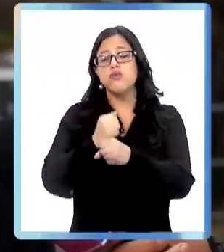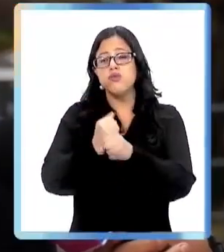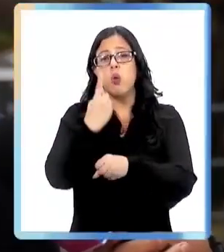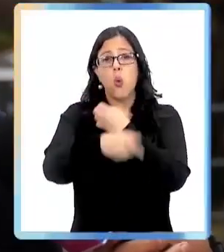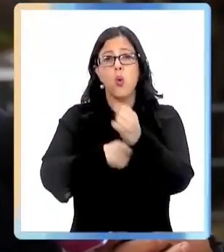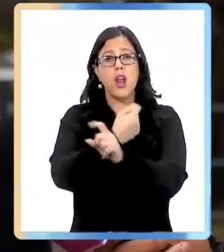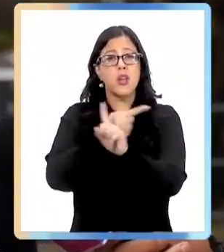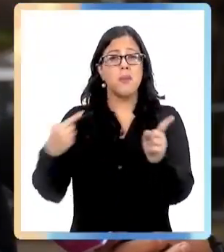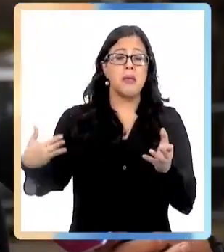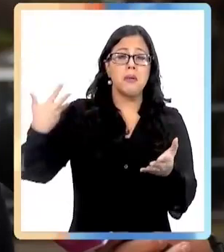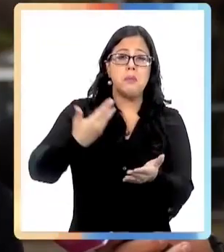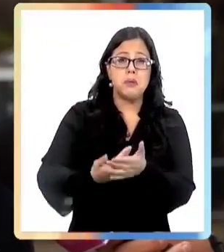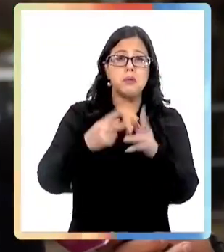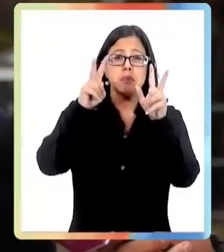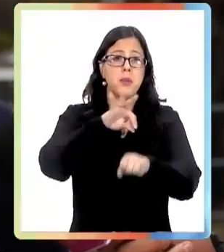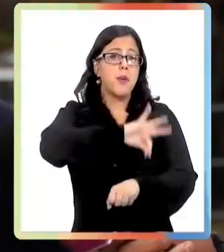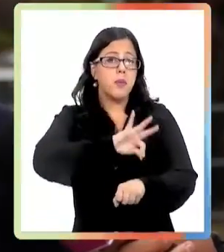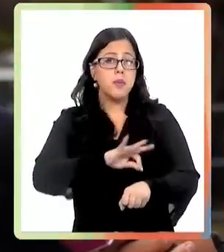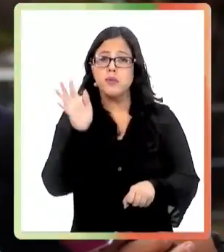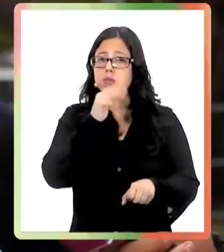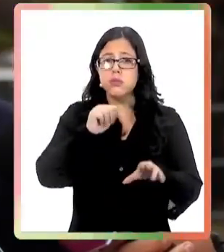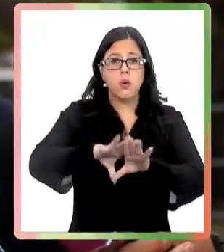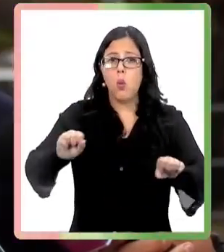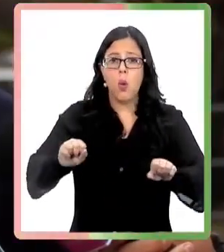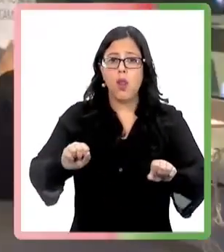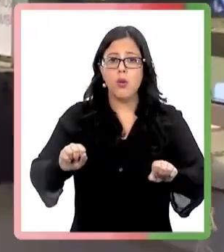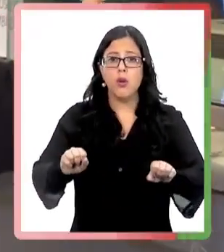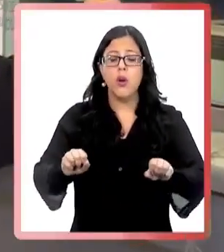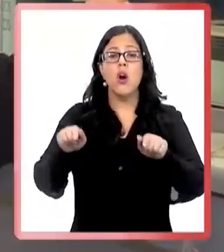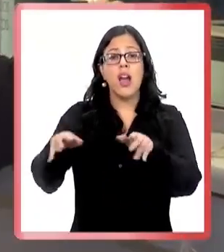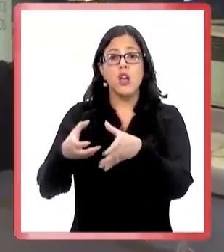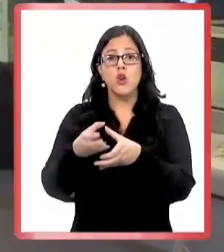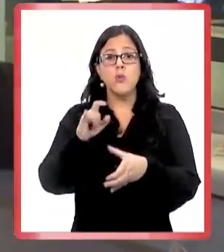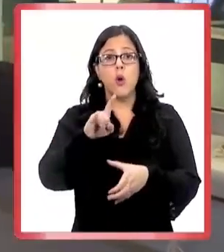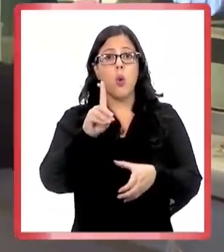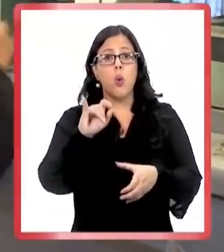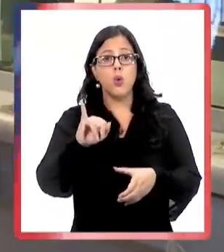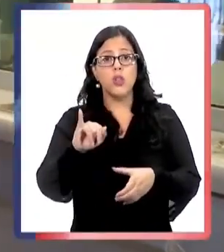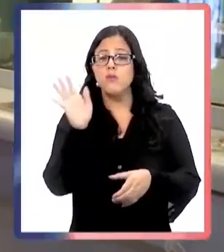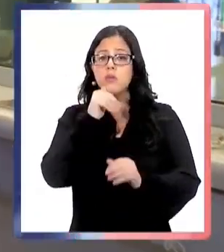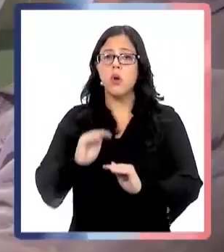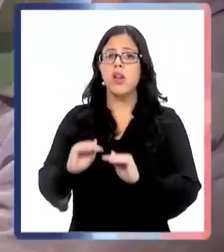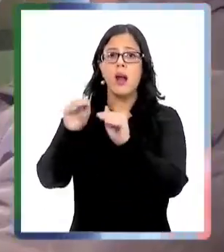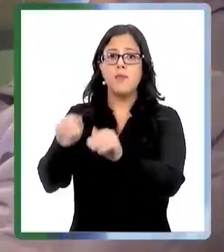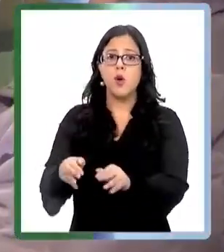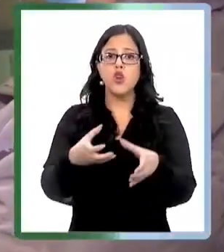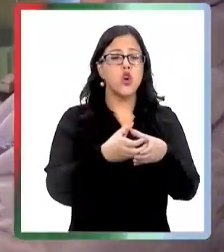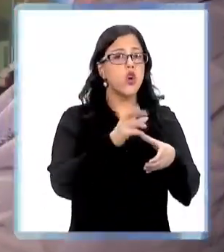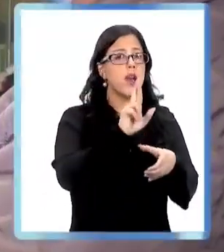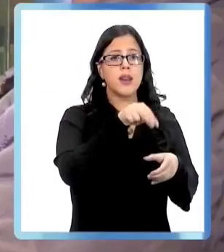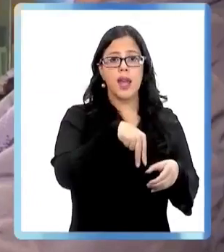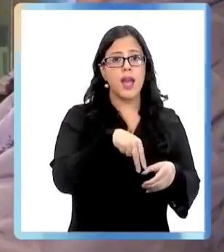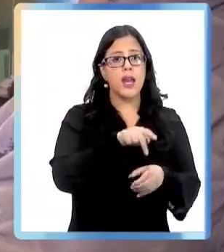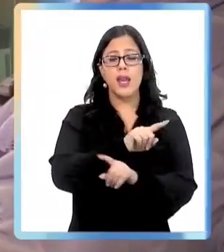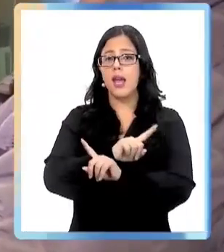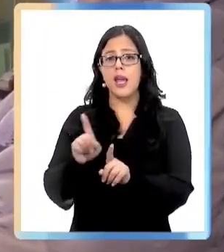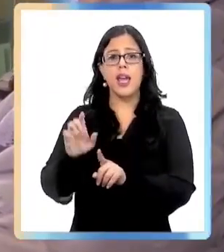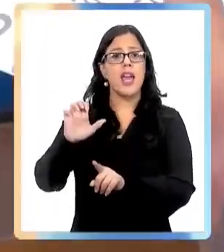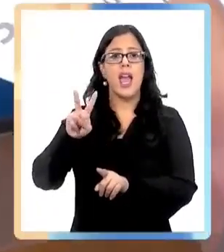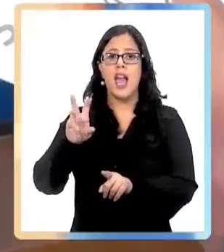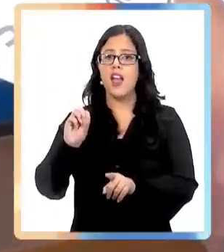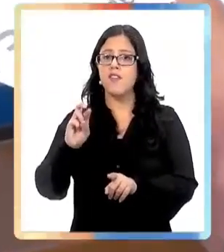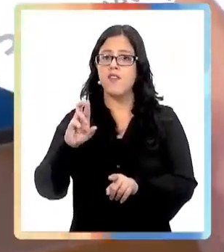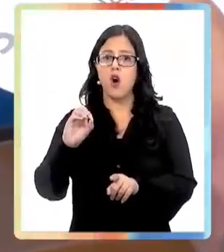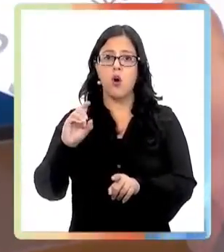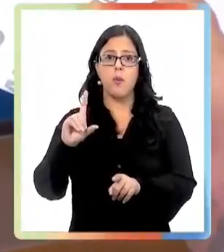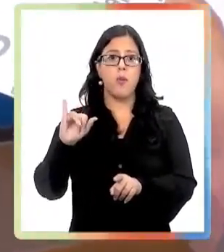pensiones donde llevan un año y medio conversando y no se ha llegado a ningún acuerdo específico. La postura de la UDI no cuenta con el respaldo ni de